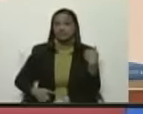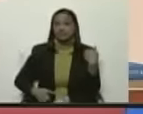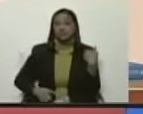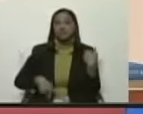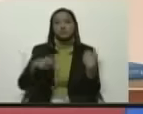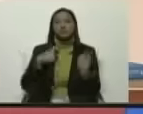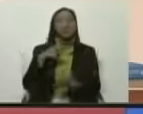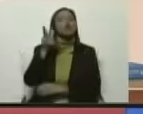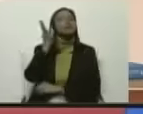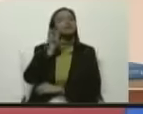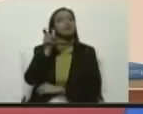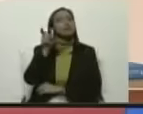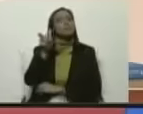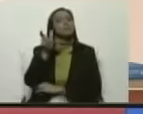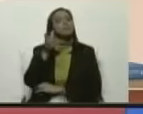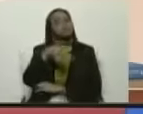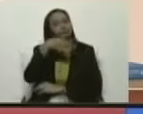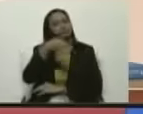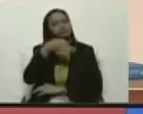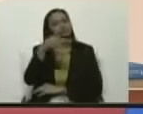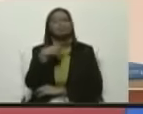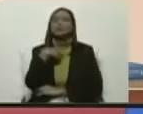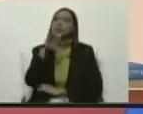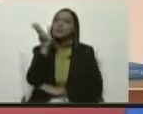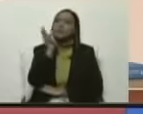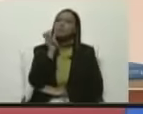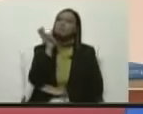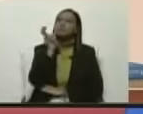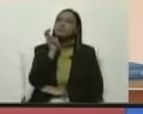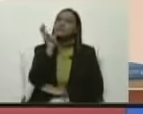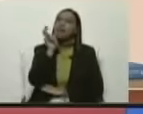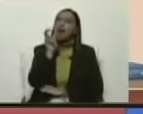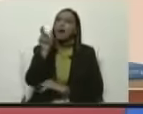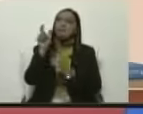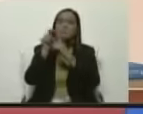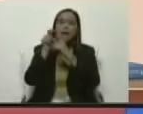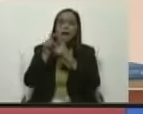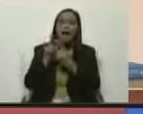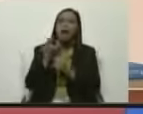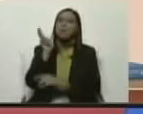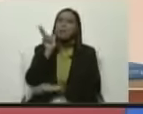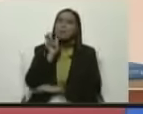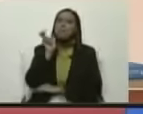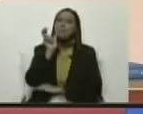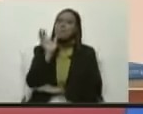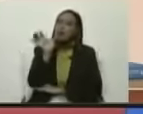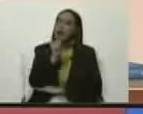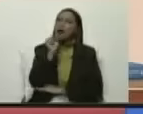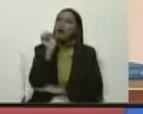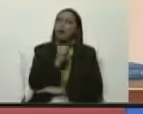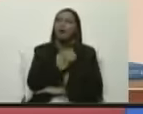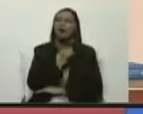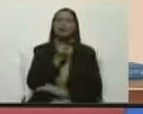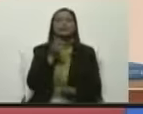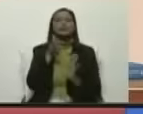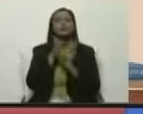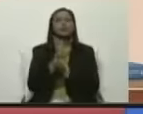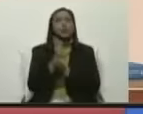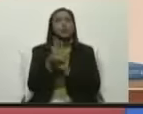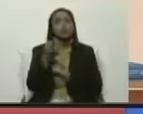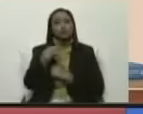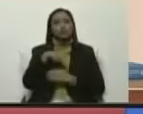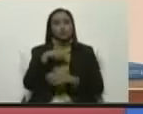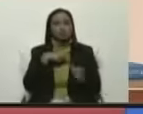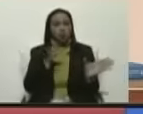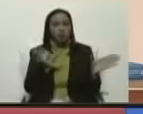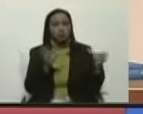más me llamó la atención, por lo positivo, es el frente antifascista que hay que crear en